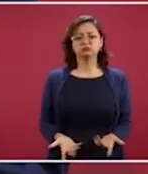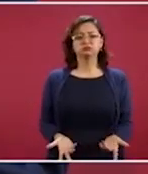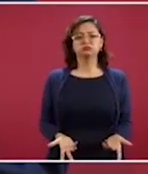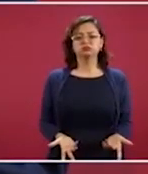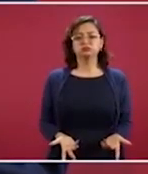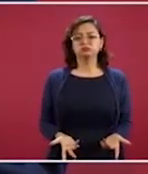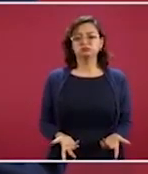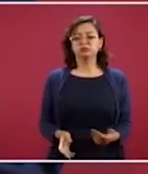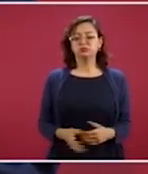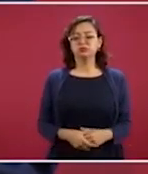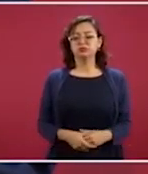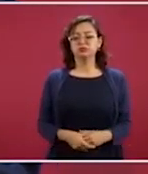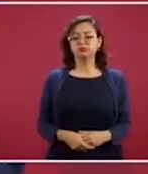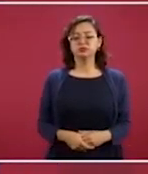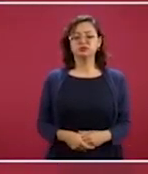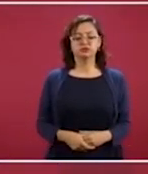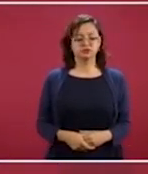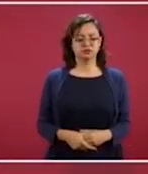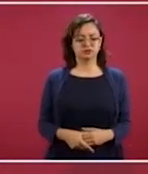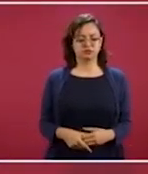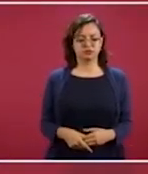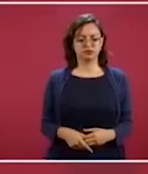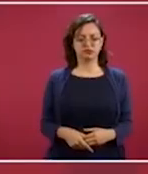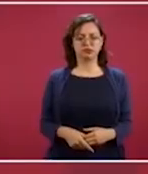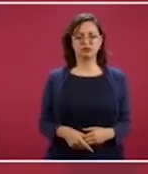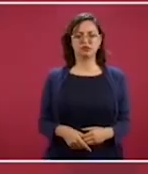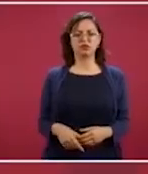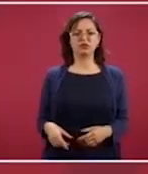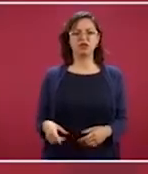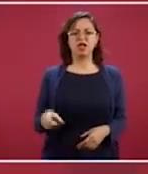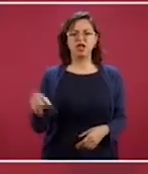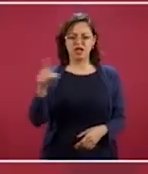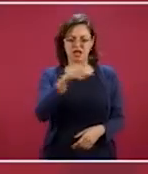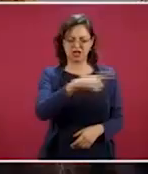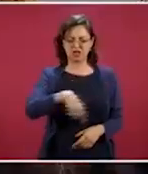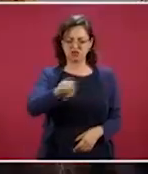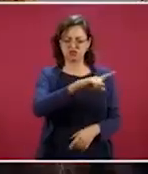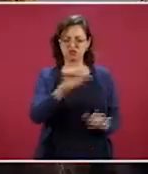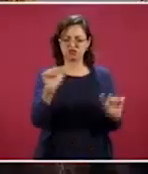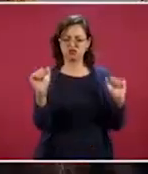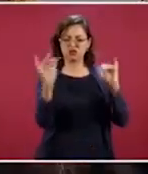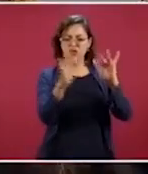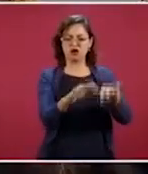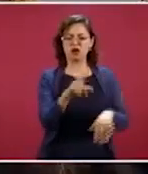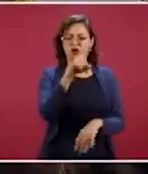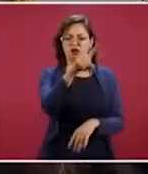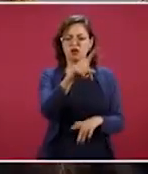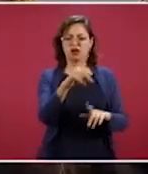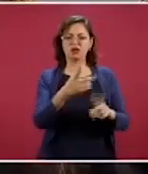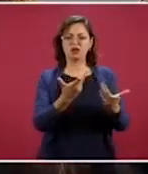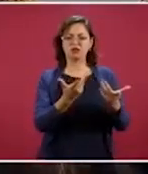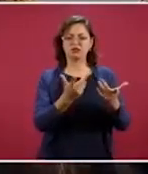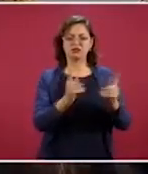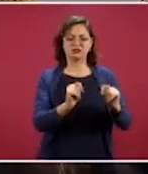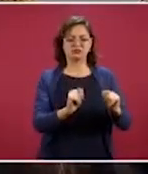Tengo entendido que ellos convocaron a reunirse en la torre esta que hicieron,